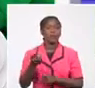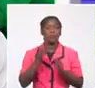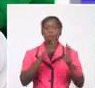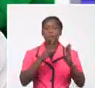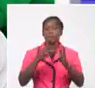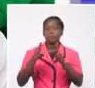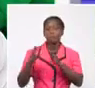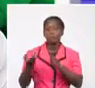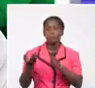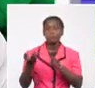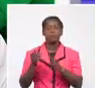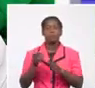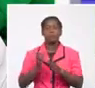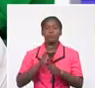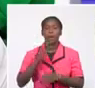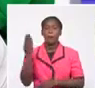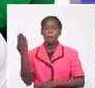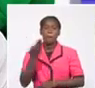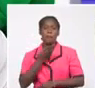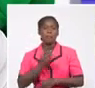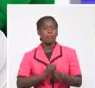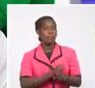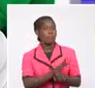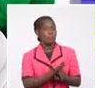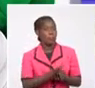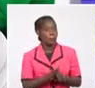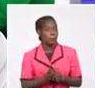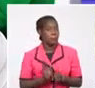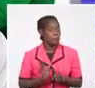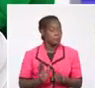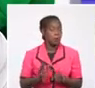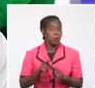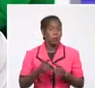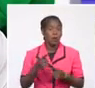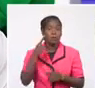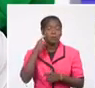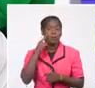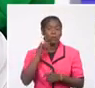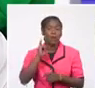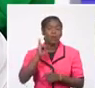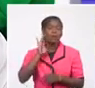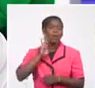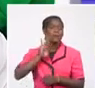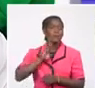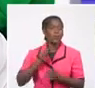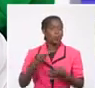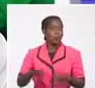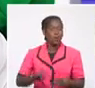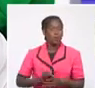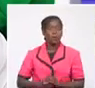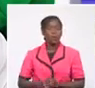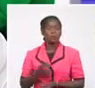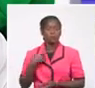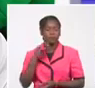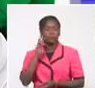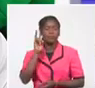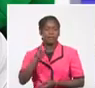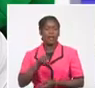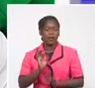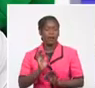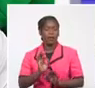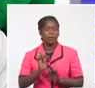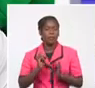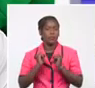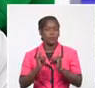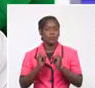aspirina como una transmisión de una enfermedad bacteriana. Eso fue así, fue una noticia